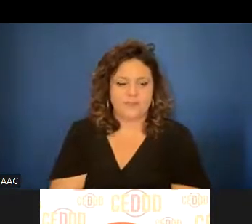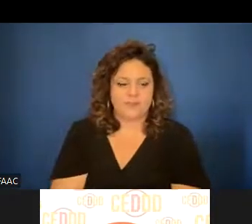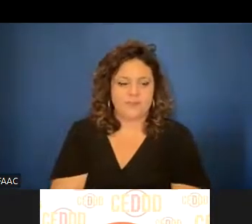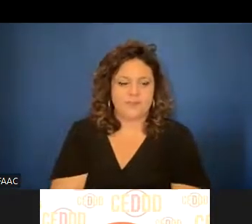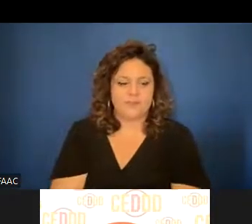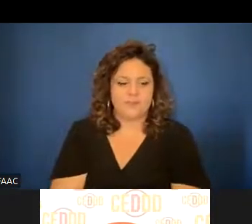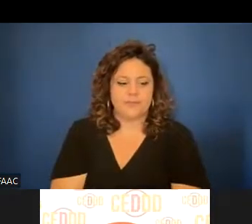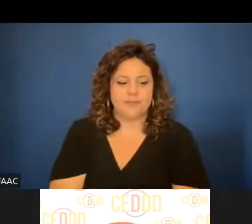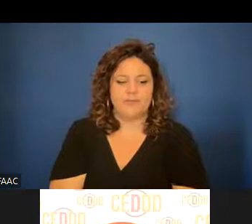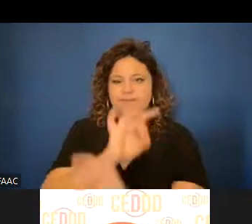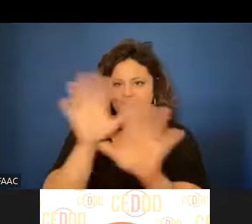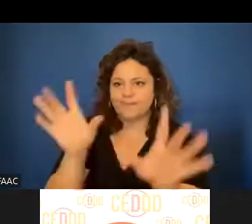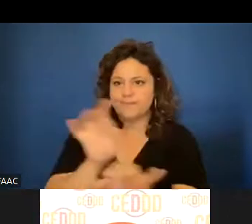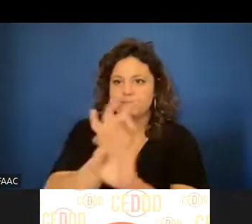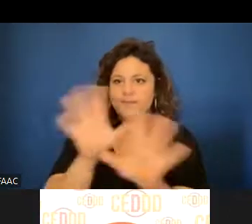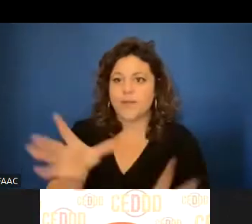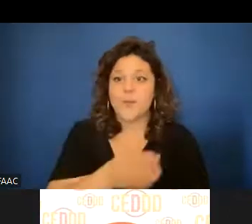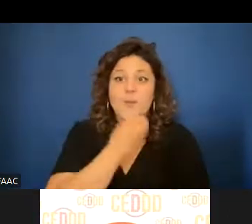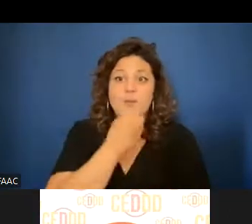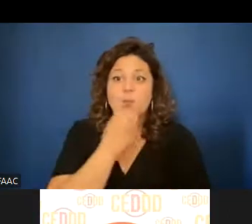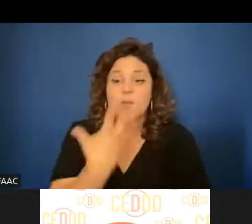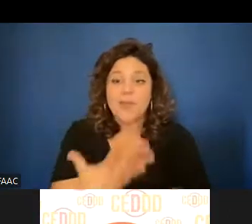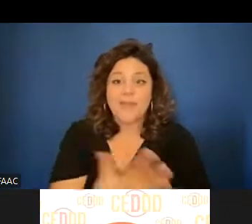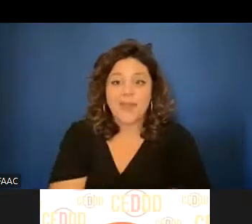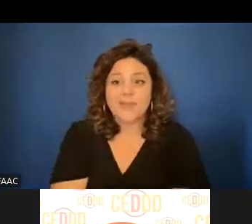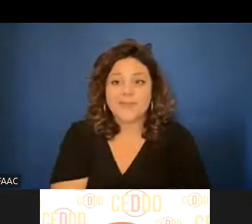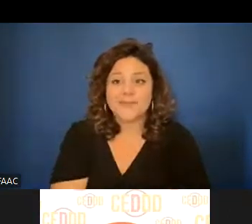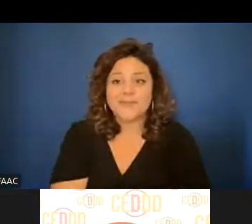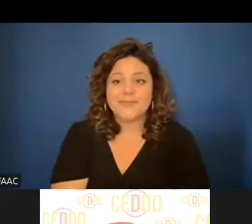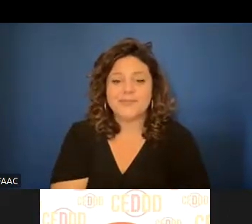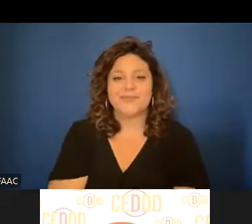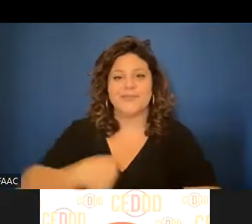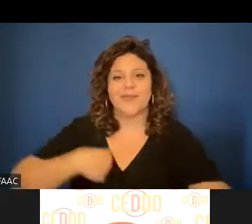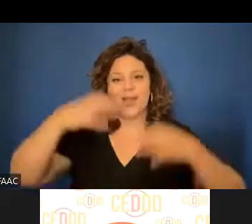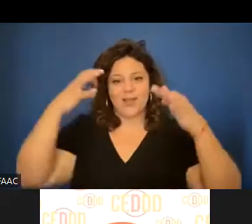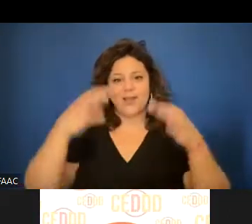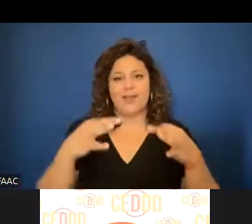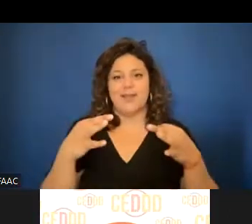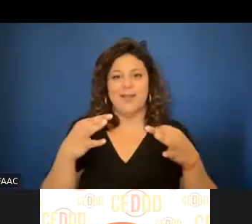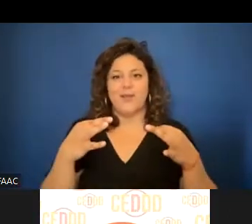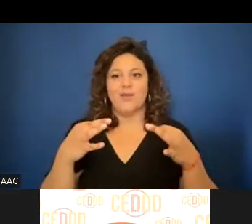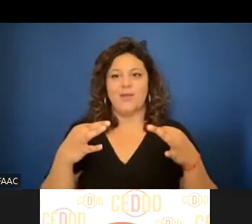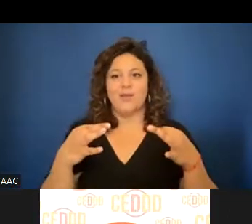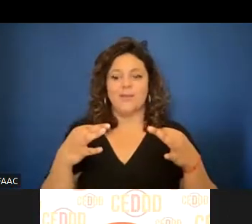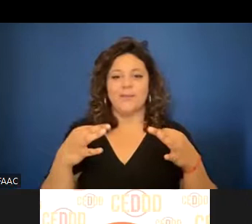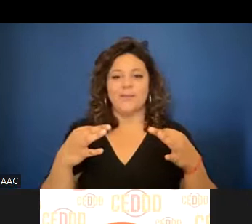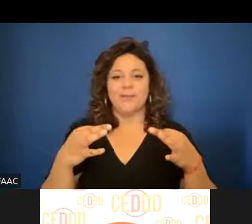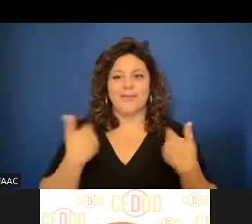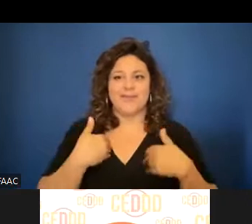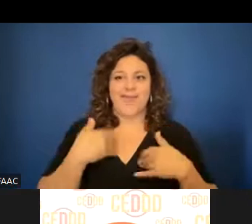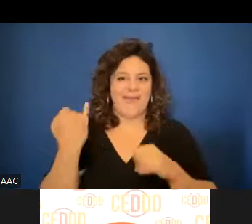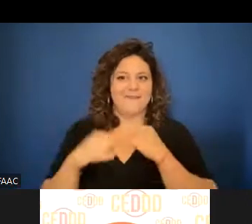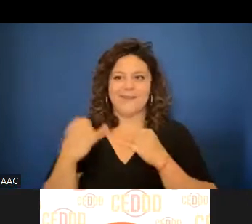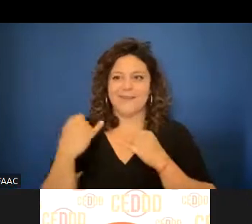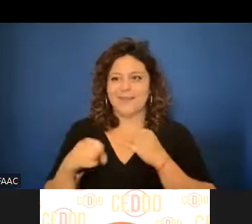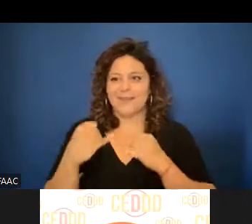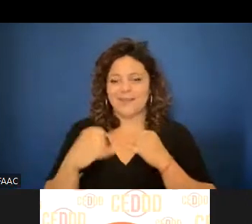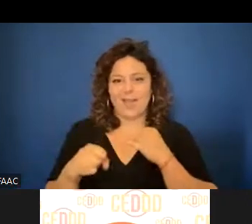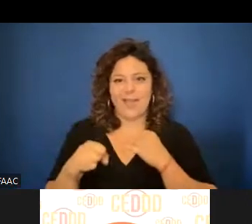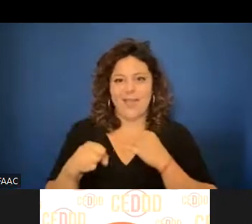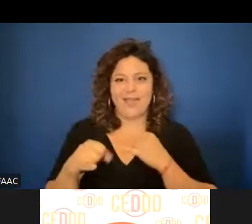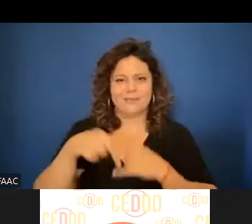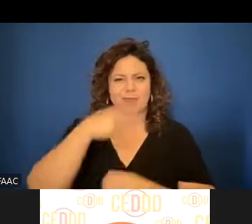tribunales, porque evidentemente si la autoridad competente es el ayuntamiento, la obligación tiene que ser impuesta, y